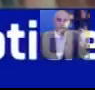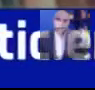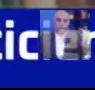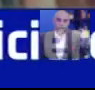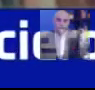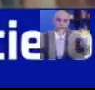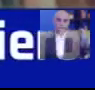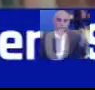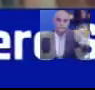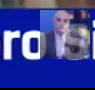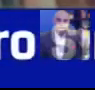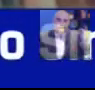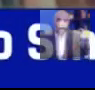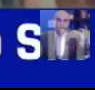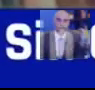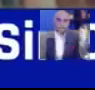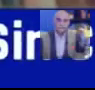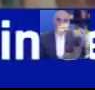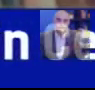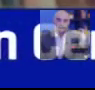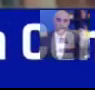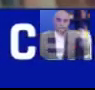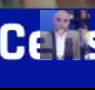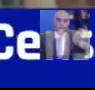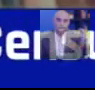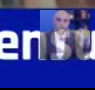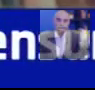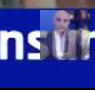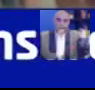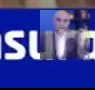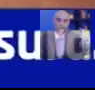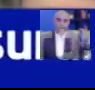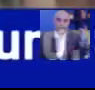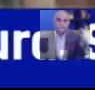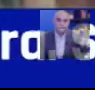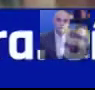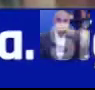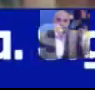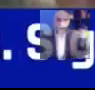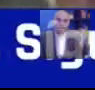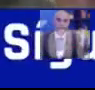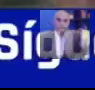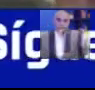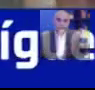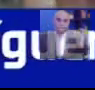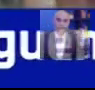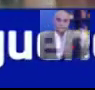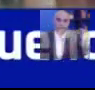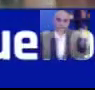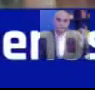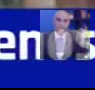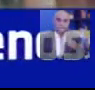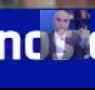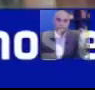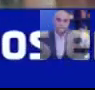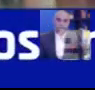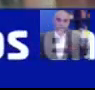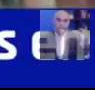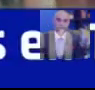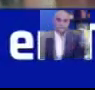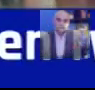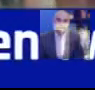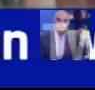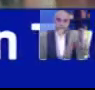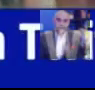La competencia constitucional a la que se refiere el artículo 25 significa una competencia en favor del pueblo, en favor